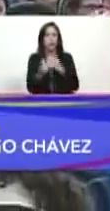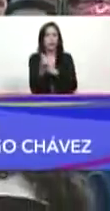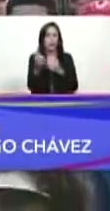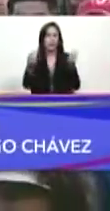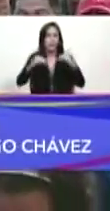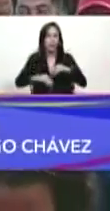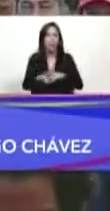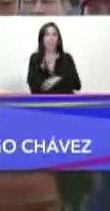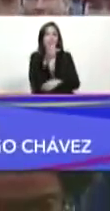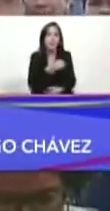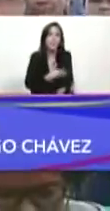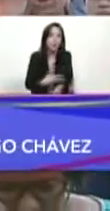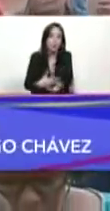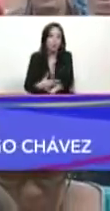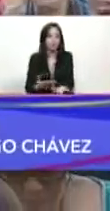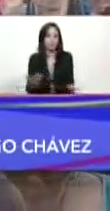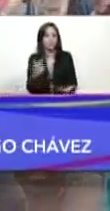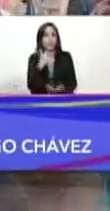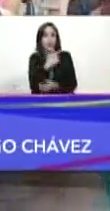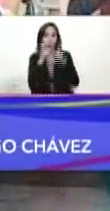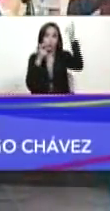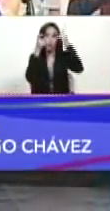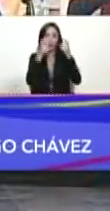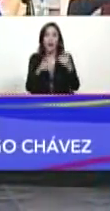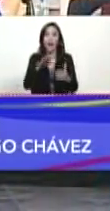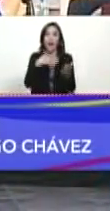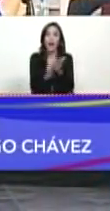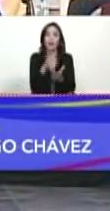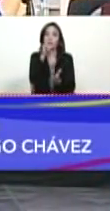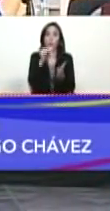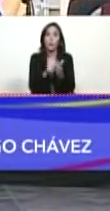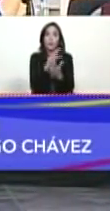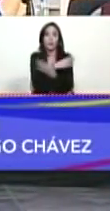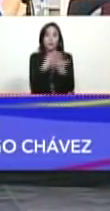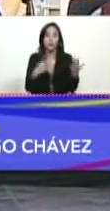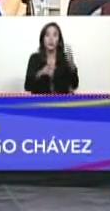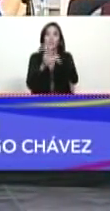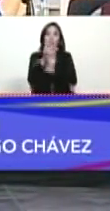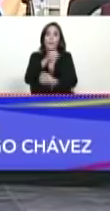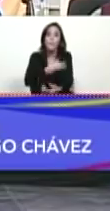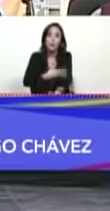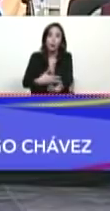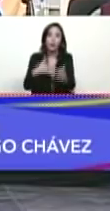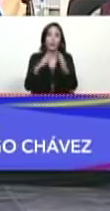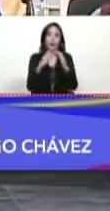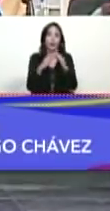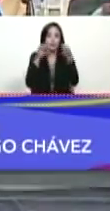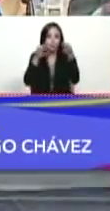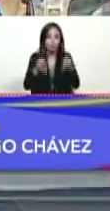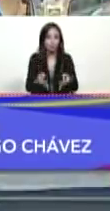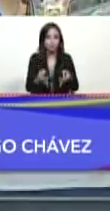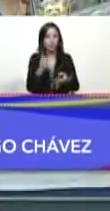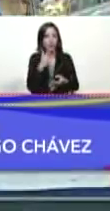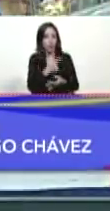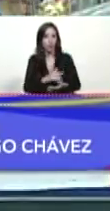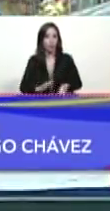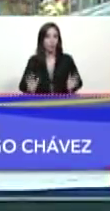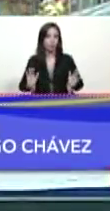a 3 millones. Y dijo: para el 2019 debemos llegar a 3 millones de viviendas. Y vamos a